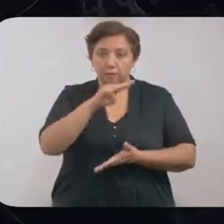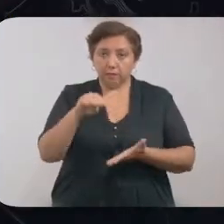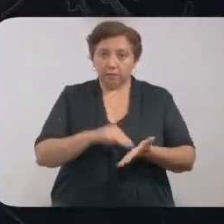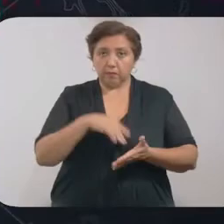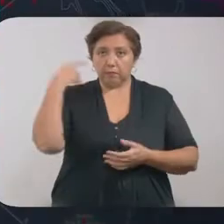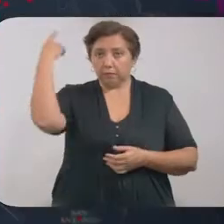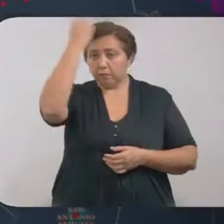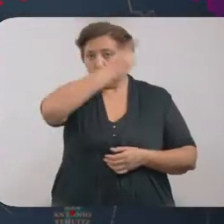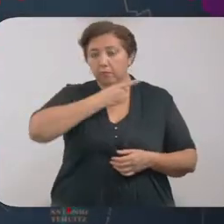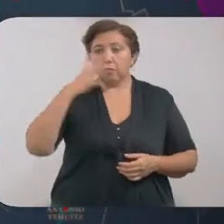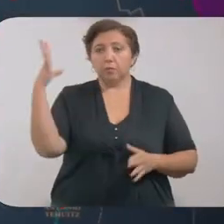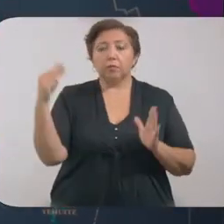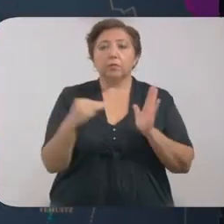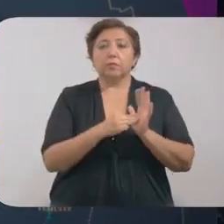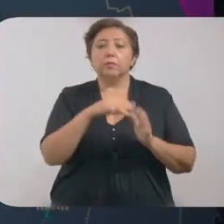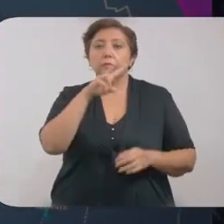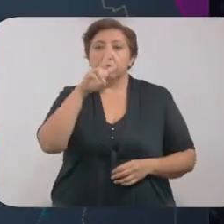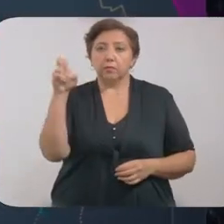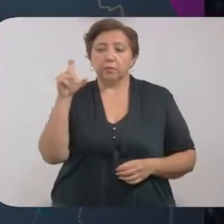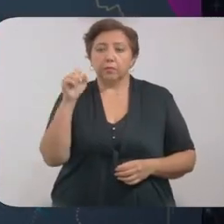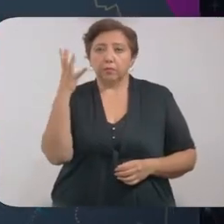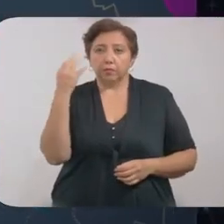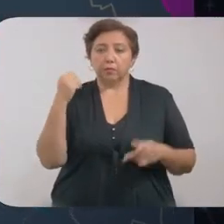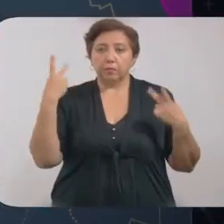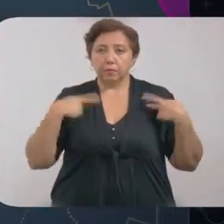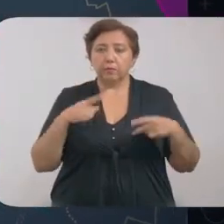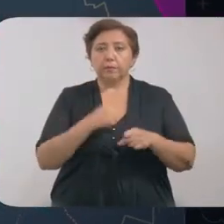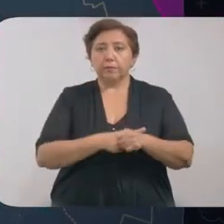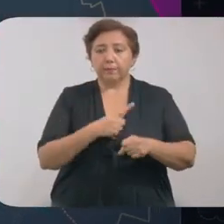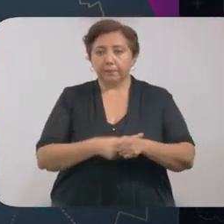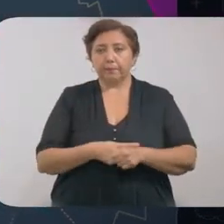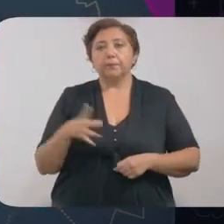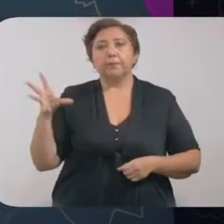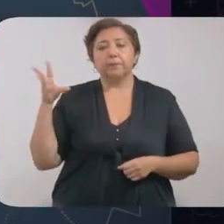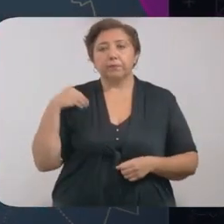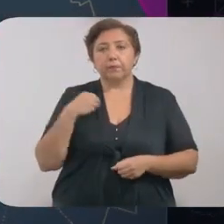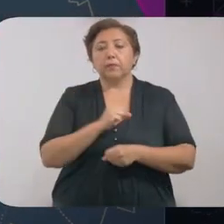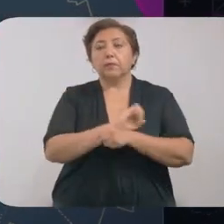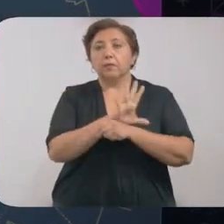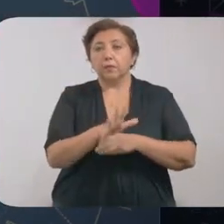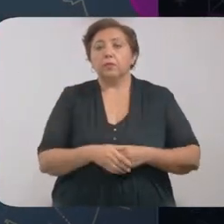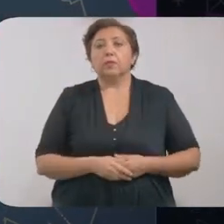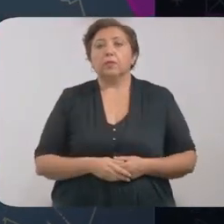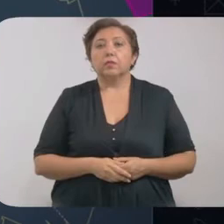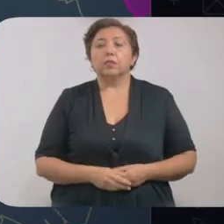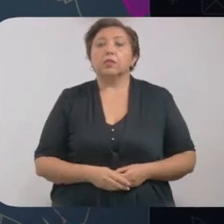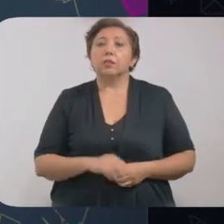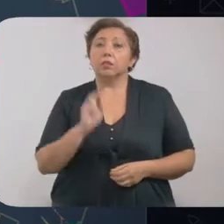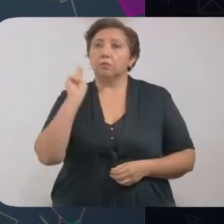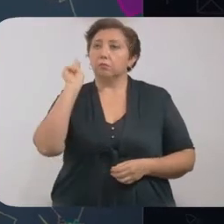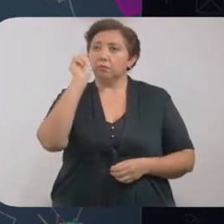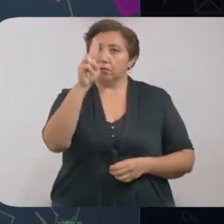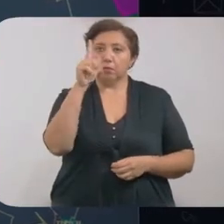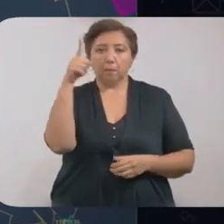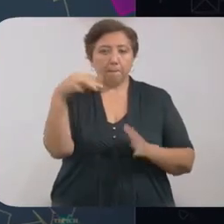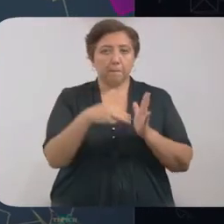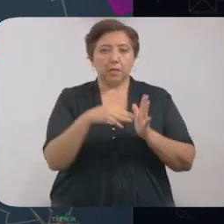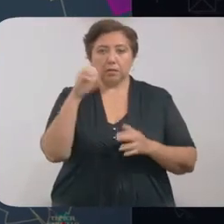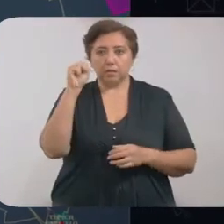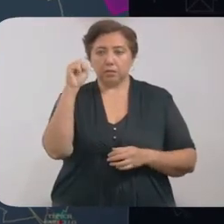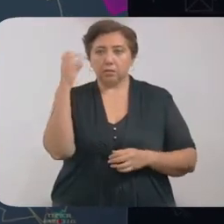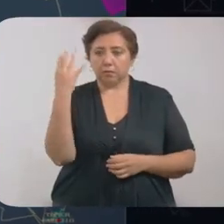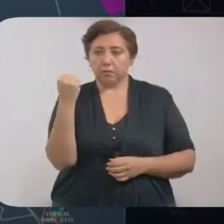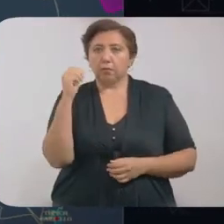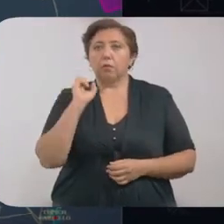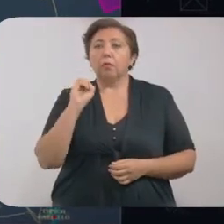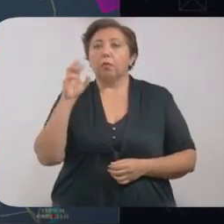han diagnosticado 4.229 personas contagiadas de coronavirus, que viven en la zona norte 1069, en la